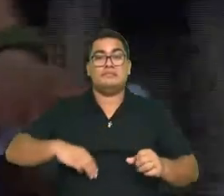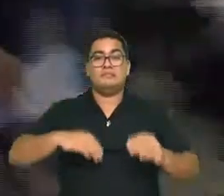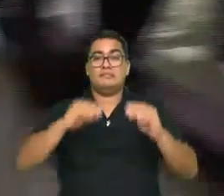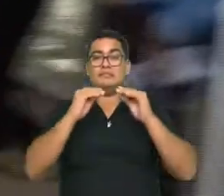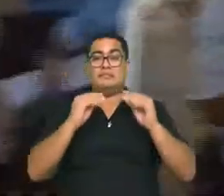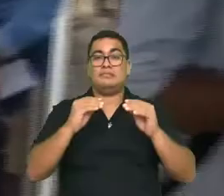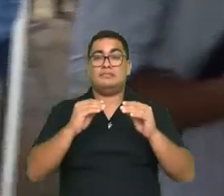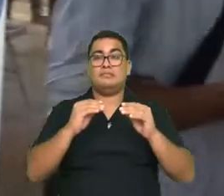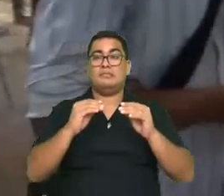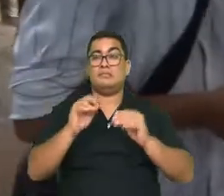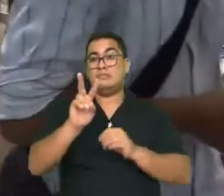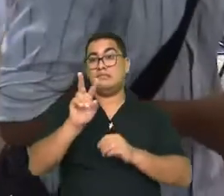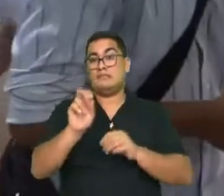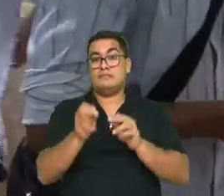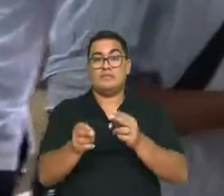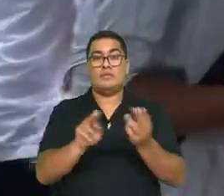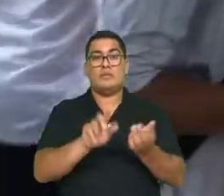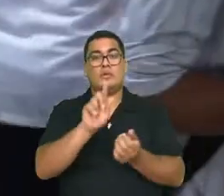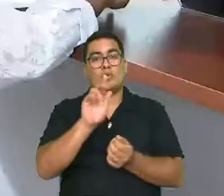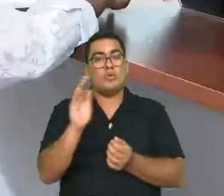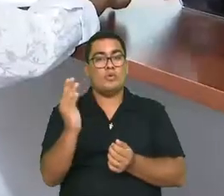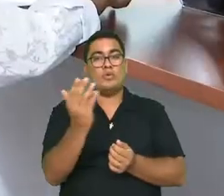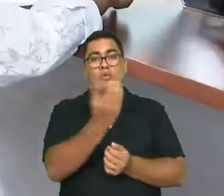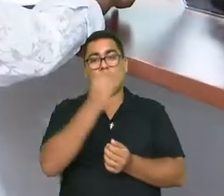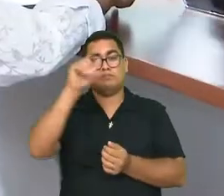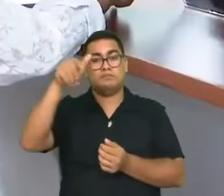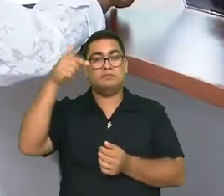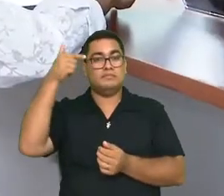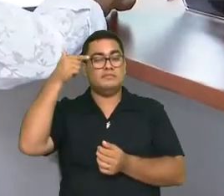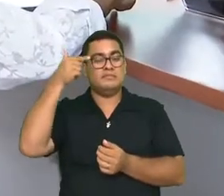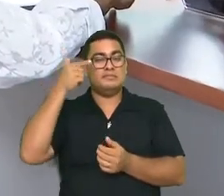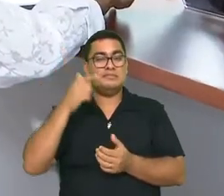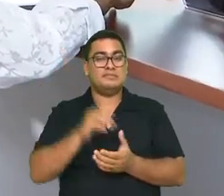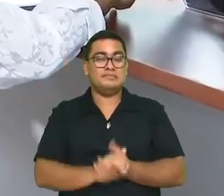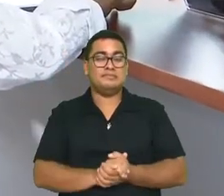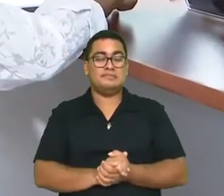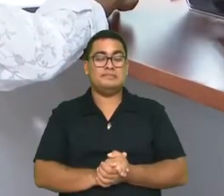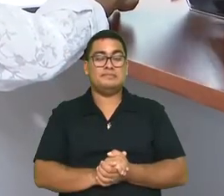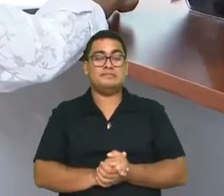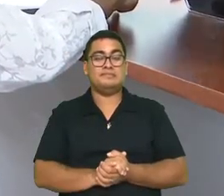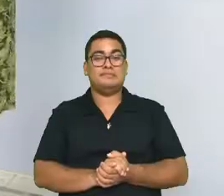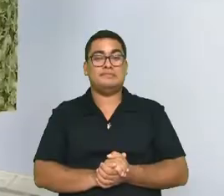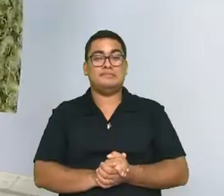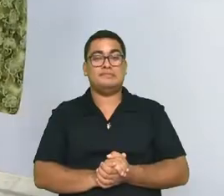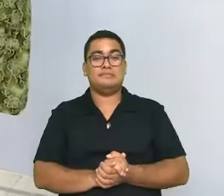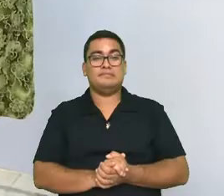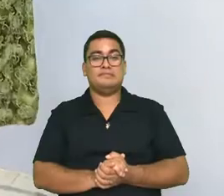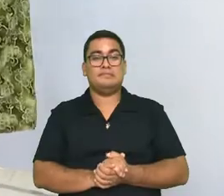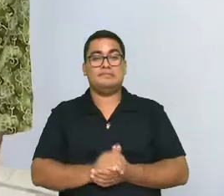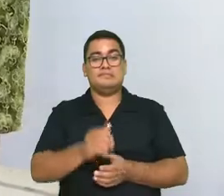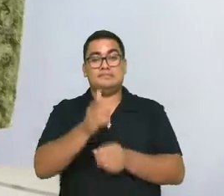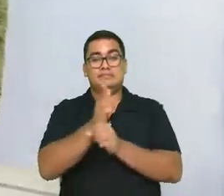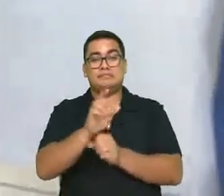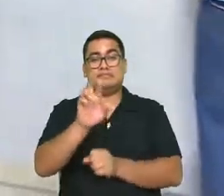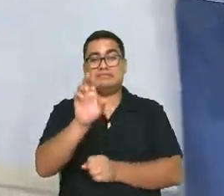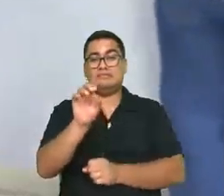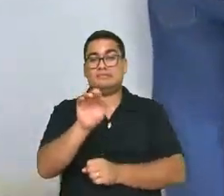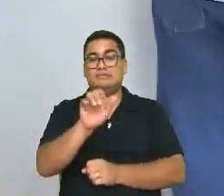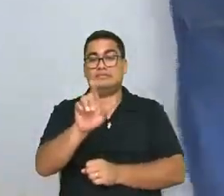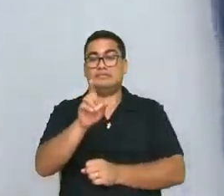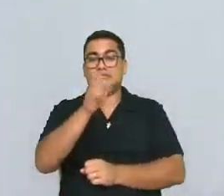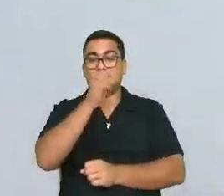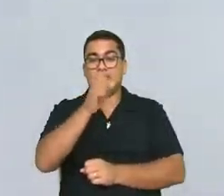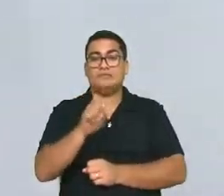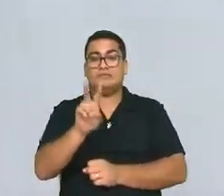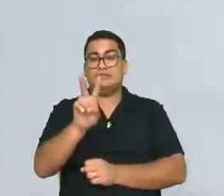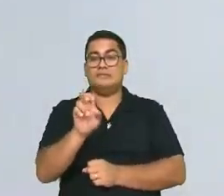y a partir del 20 de noviembre lo recibirá el personal del resto de las entidades del Estado. Con imágenes de Ronald Ruiz,